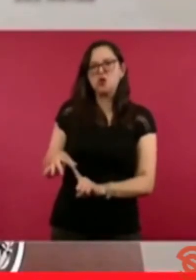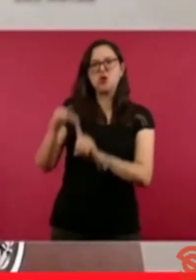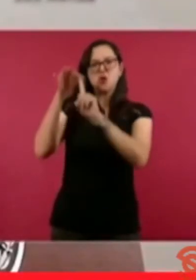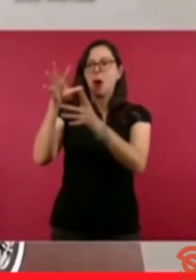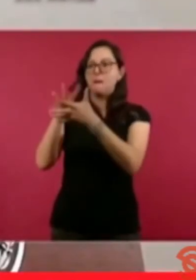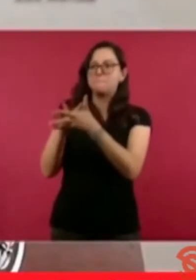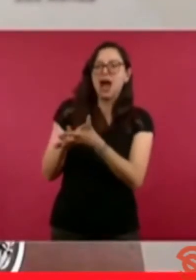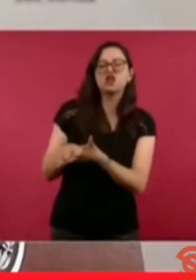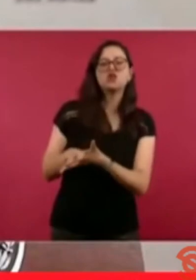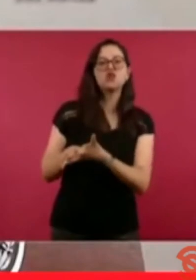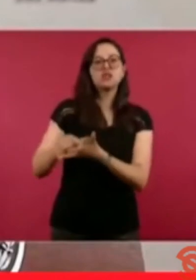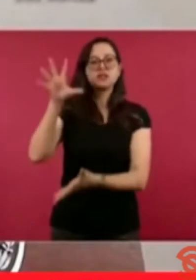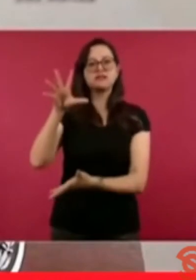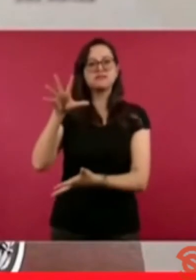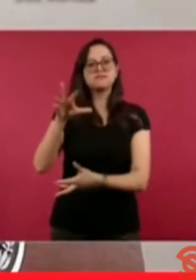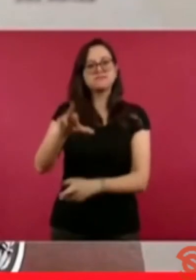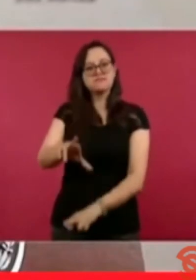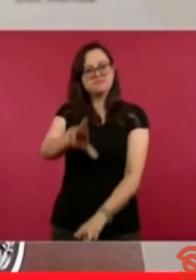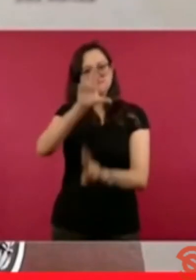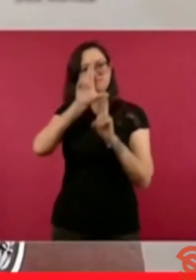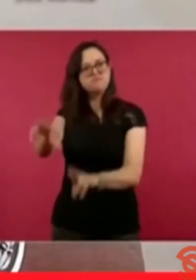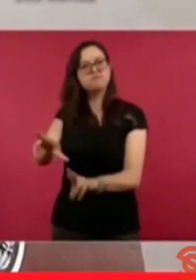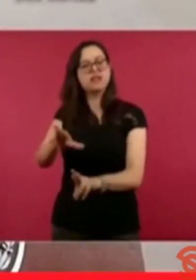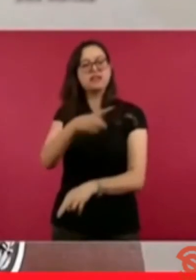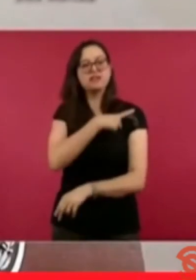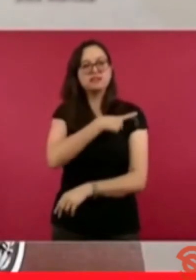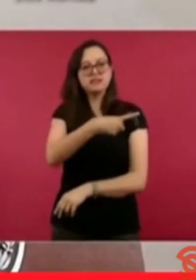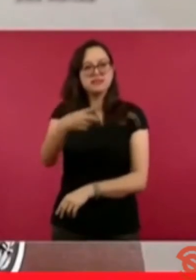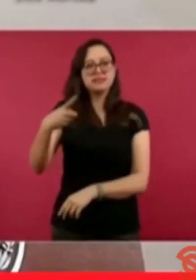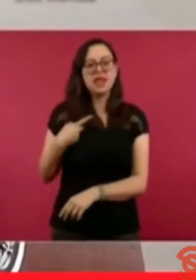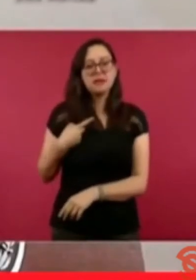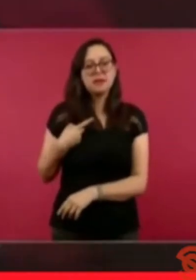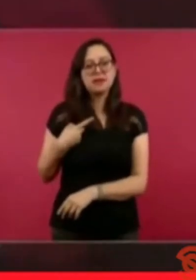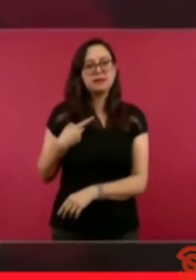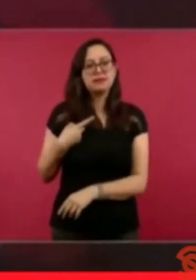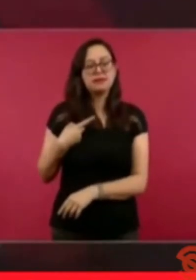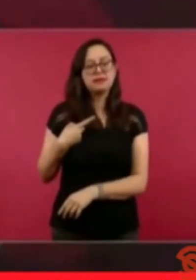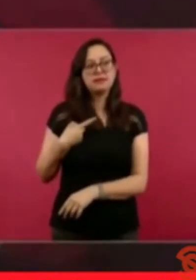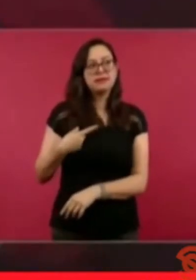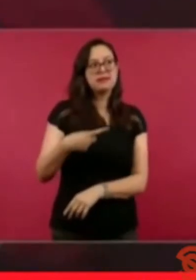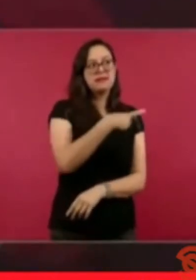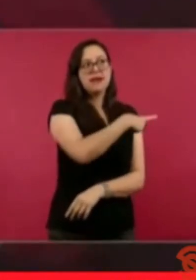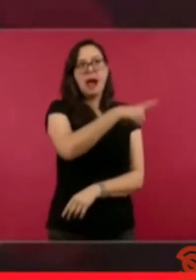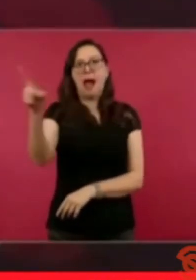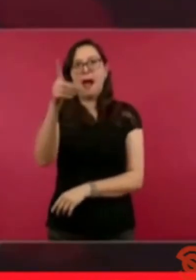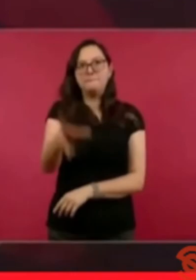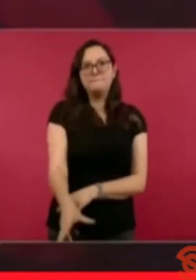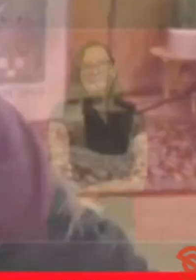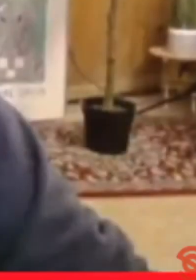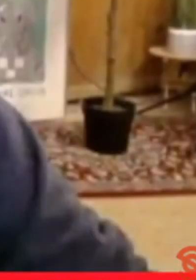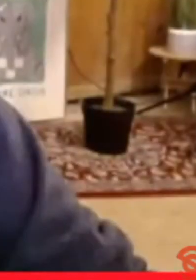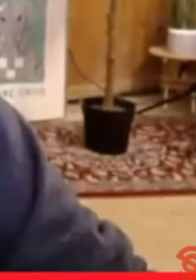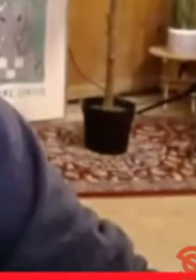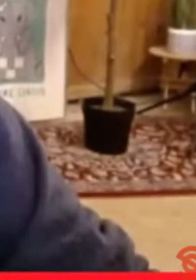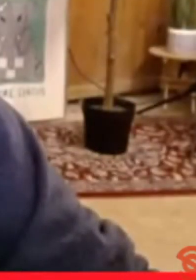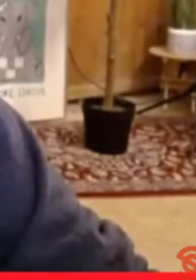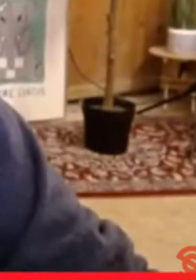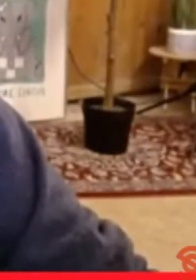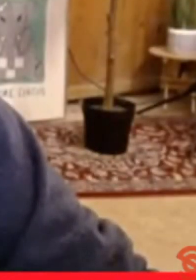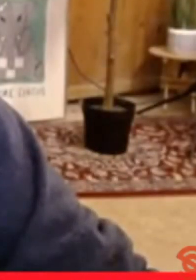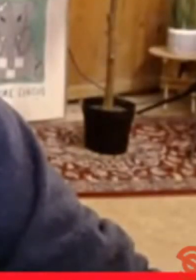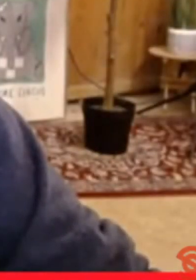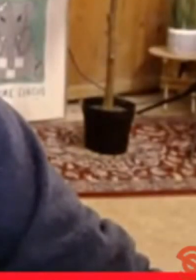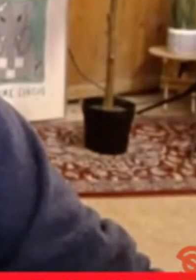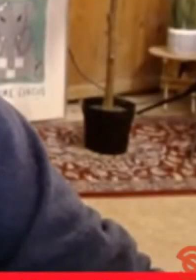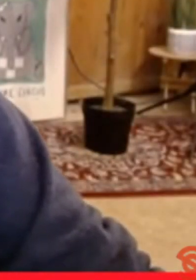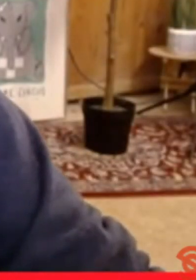pueblo, se le tiene que respetar, tienen que aprender a respetarnos. Y mire, David Escobar seguía